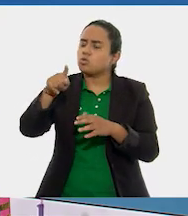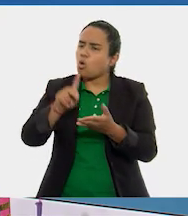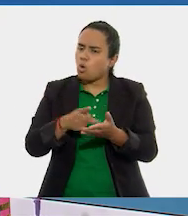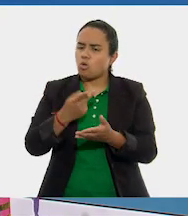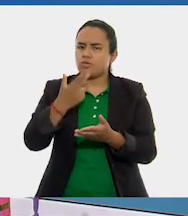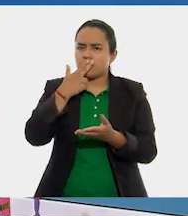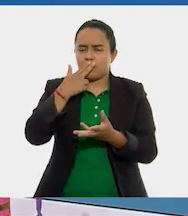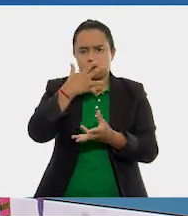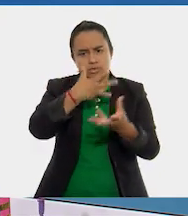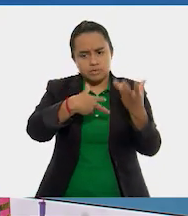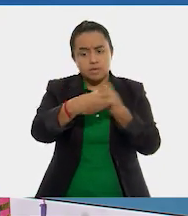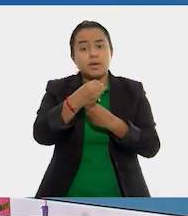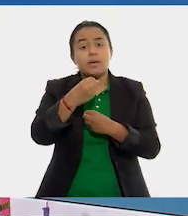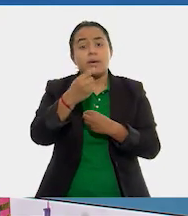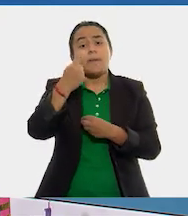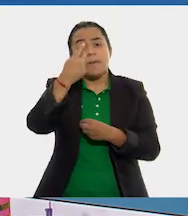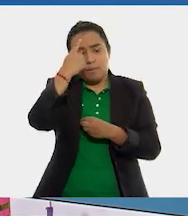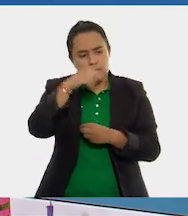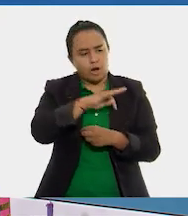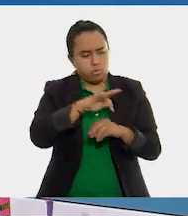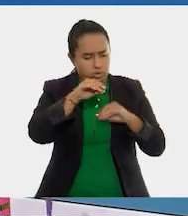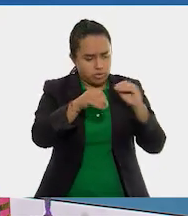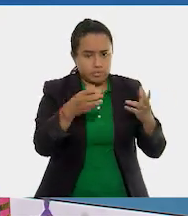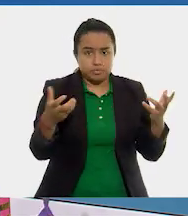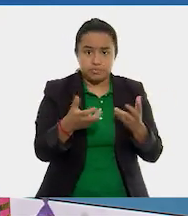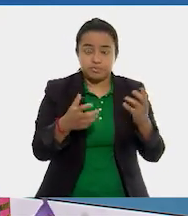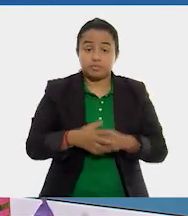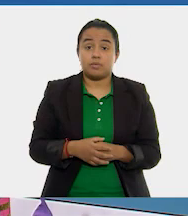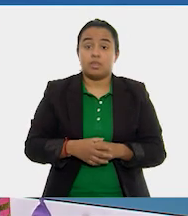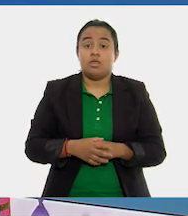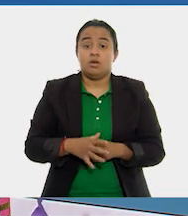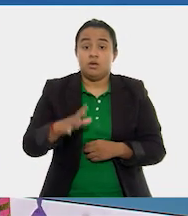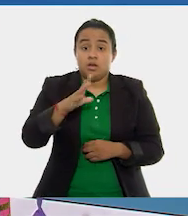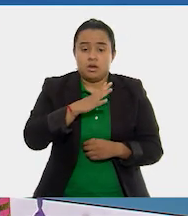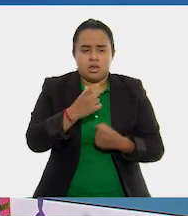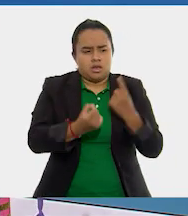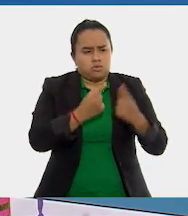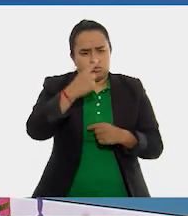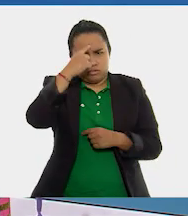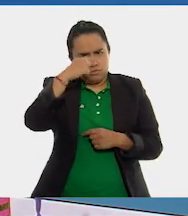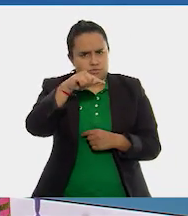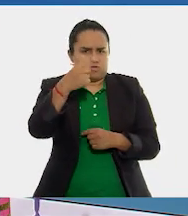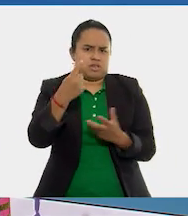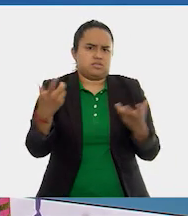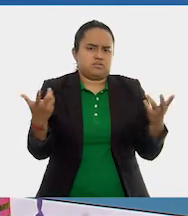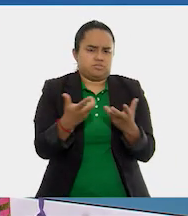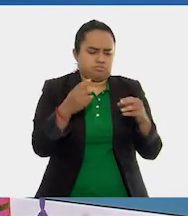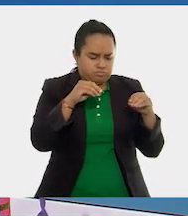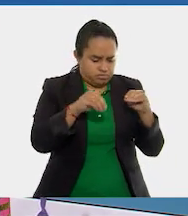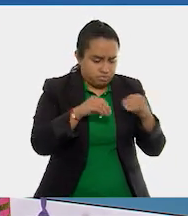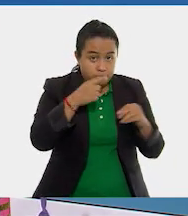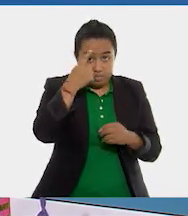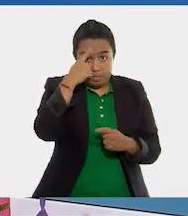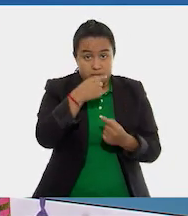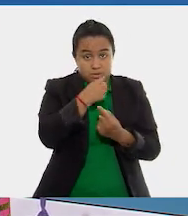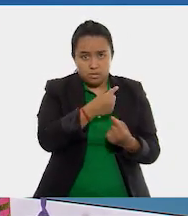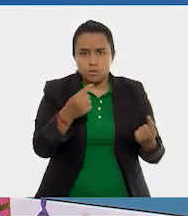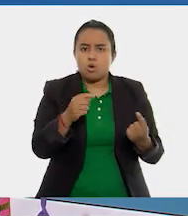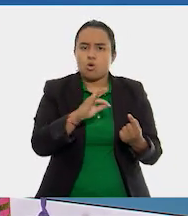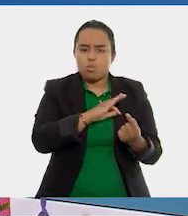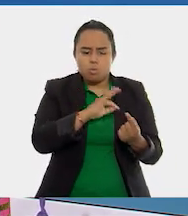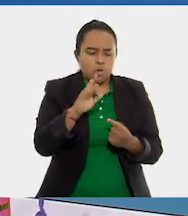reuso, reciclables, para poder elaborarla. Hay balanzas muy sencillas de hacer para que las niñas y los niños también